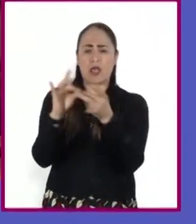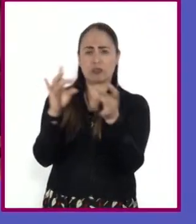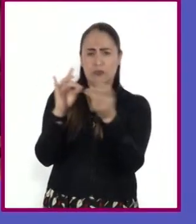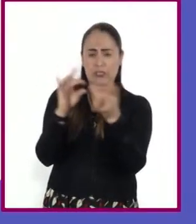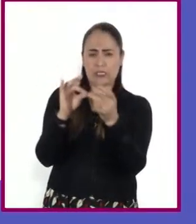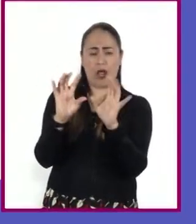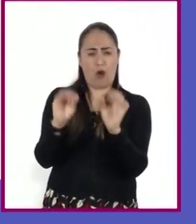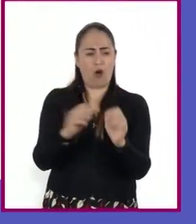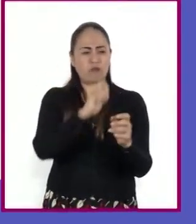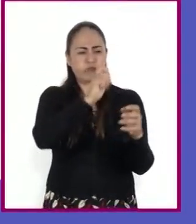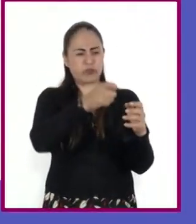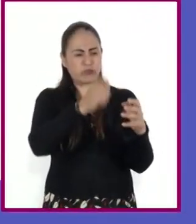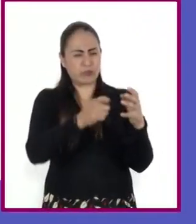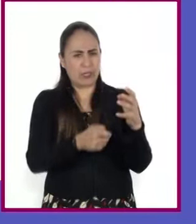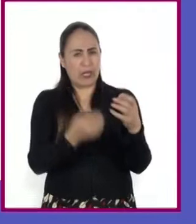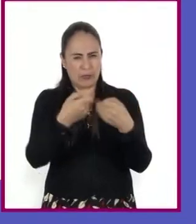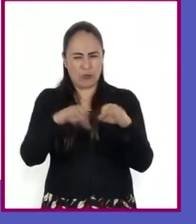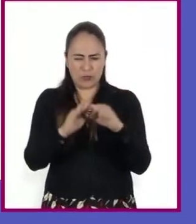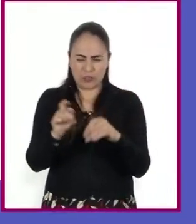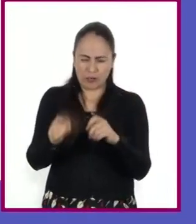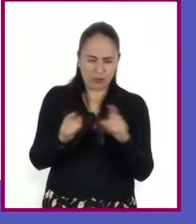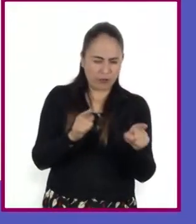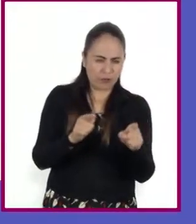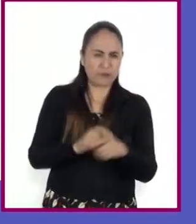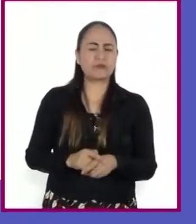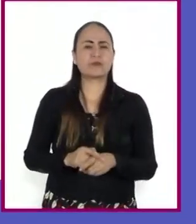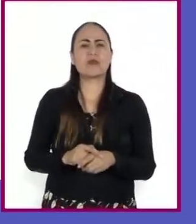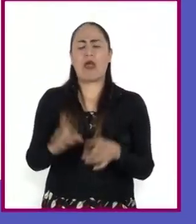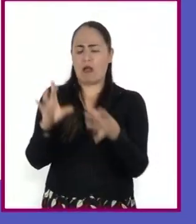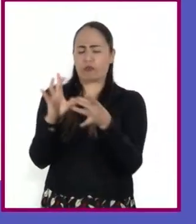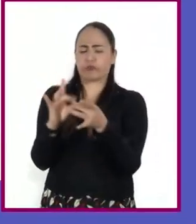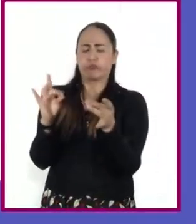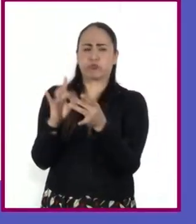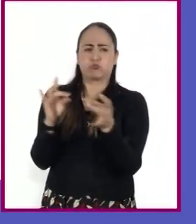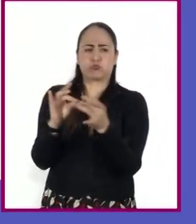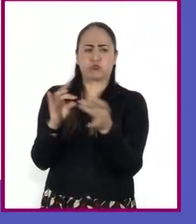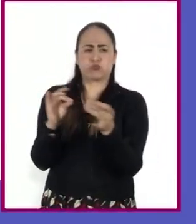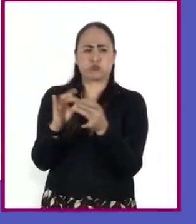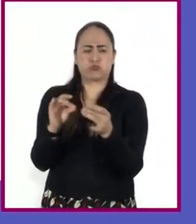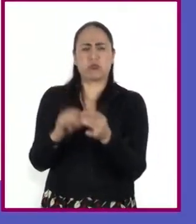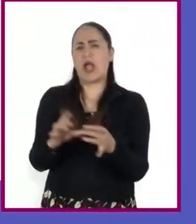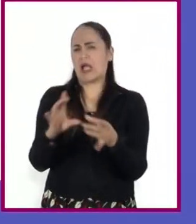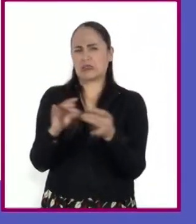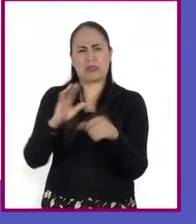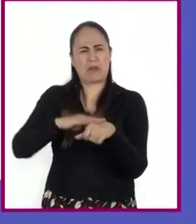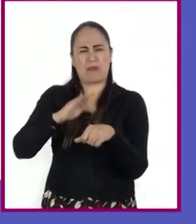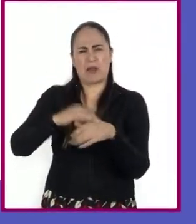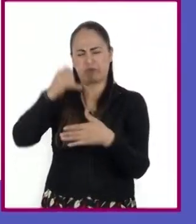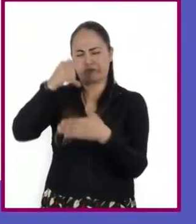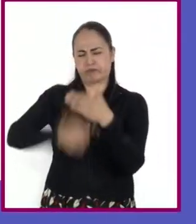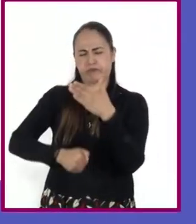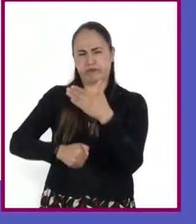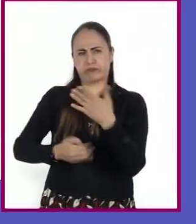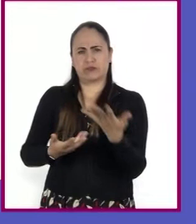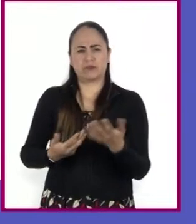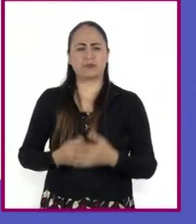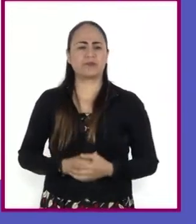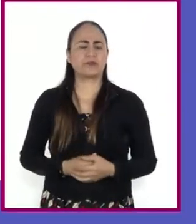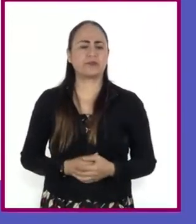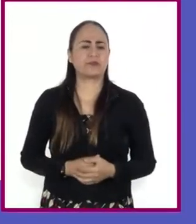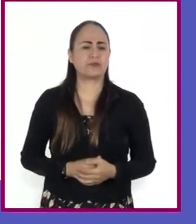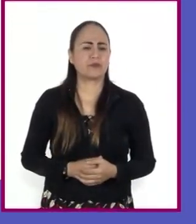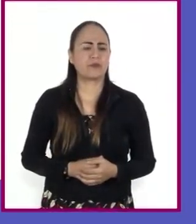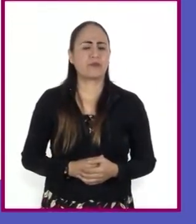definir. Cuando describimos, lo que hacemos es representar o detallar algo por medio del lenguaje.